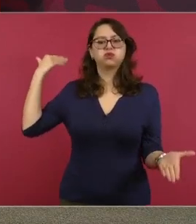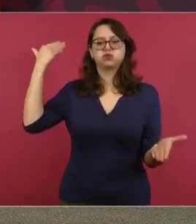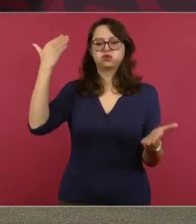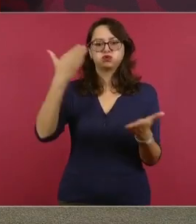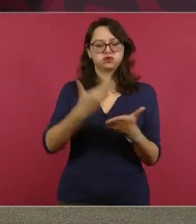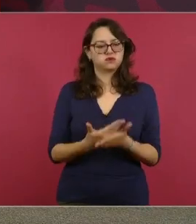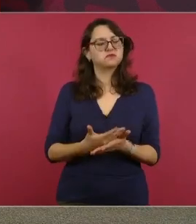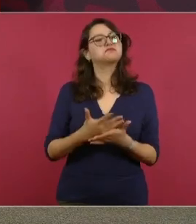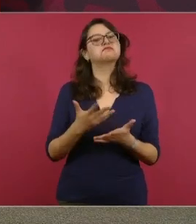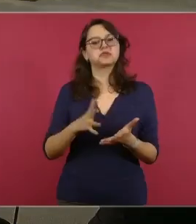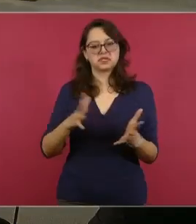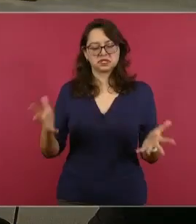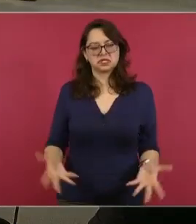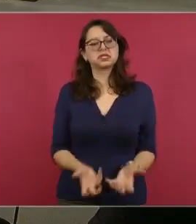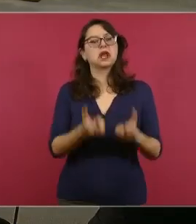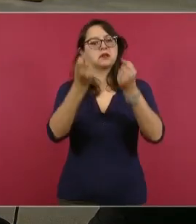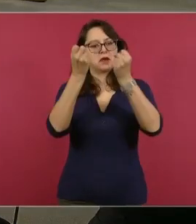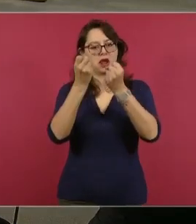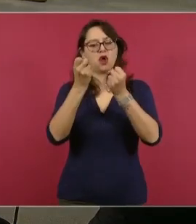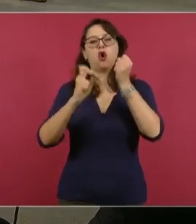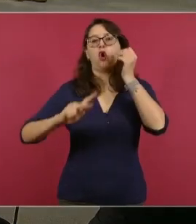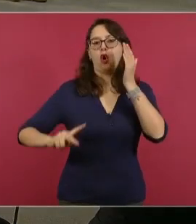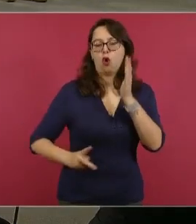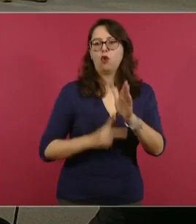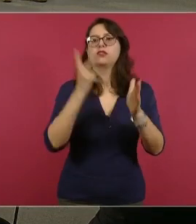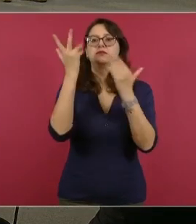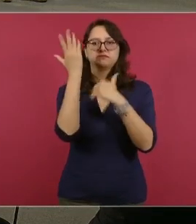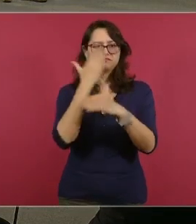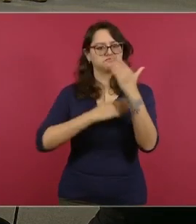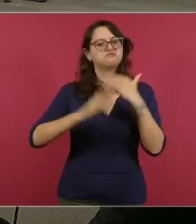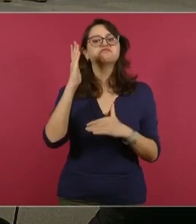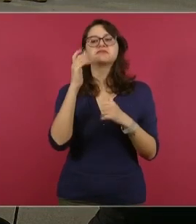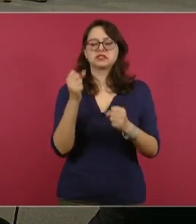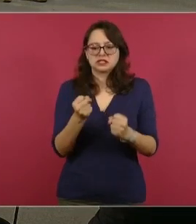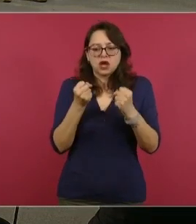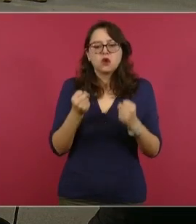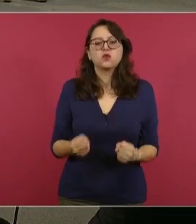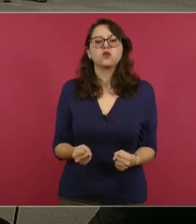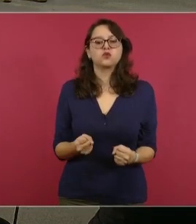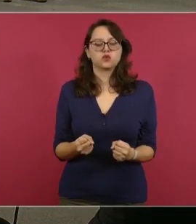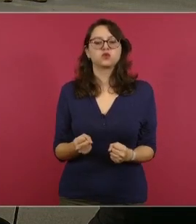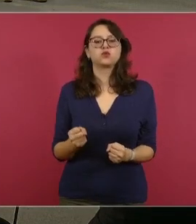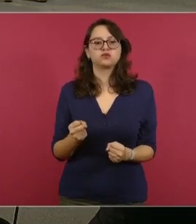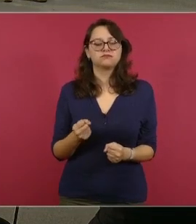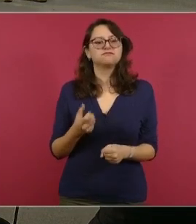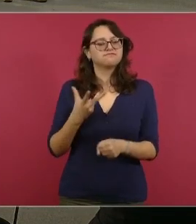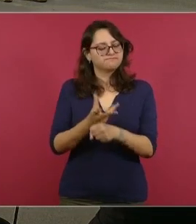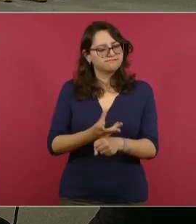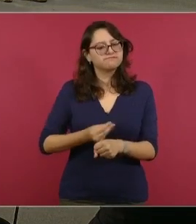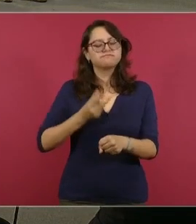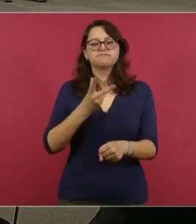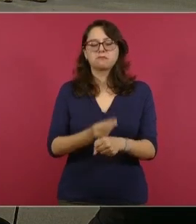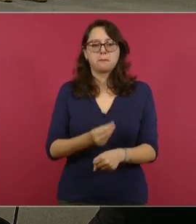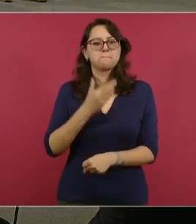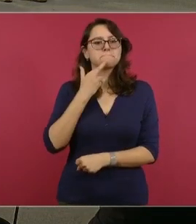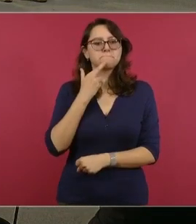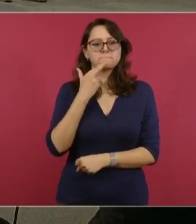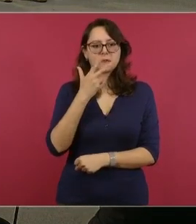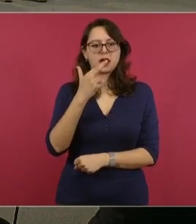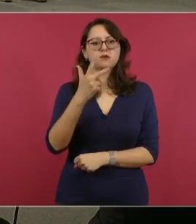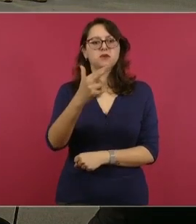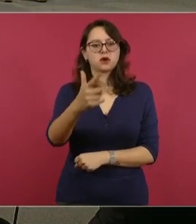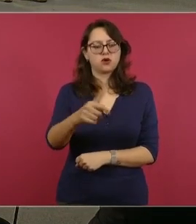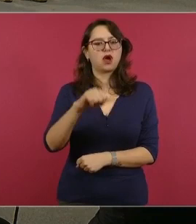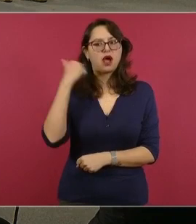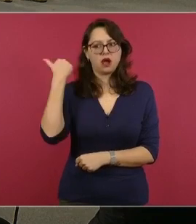a rehabilitar, lo vamos a poner de pie, lo vamos a mejorar a Acapulco